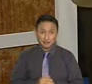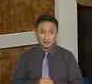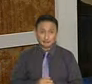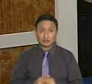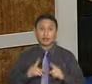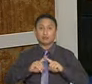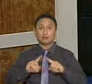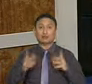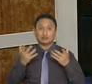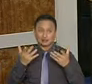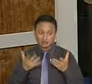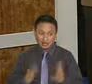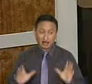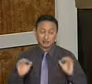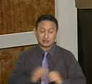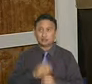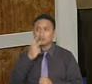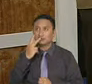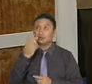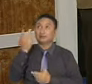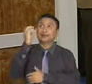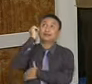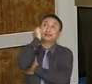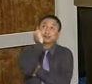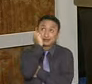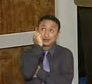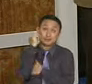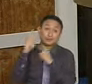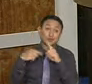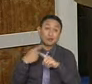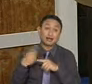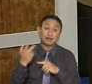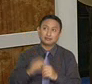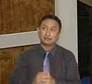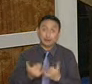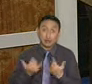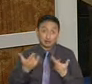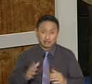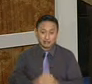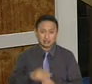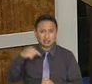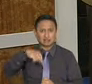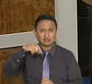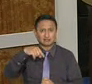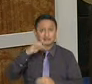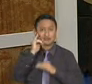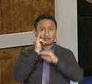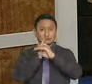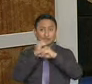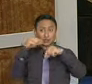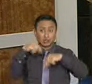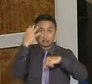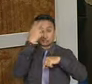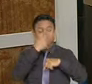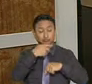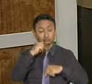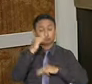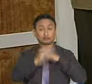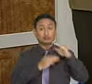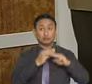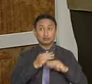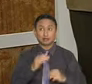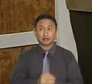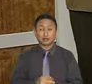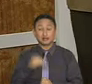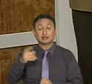ya acabaron uno debería decir cuándo Irán acabar eso pero Mire es una de las más lindas barrocos del mundo Tiene una apariencia